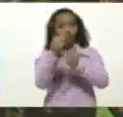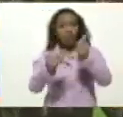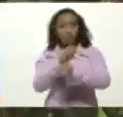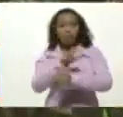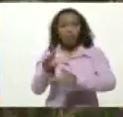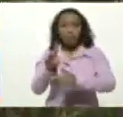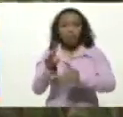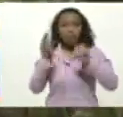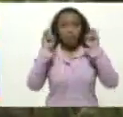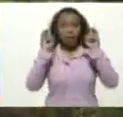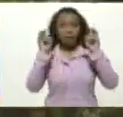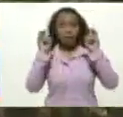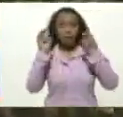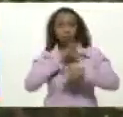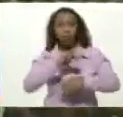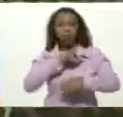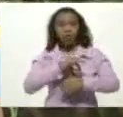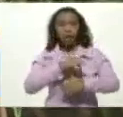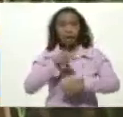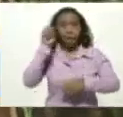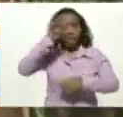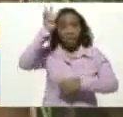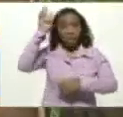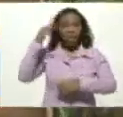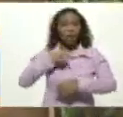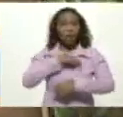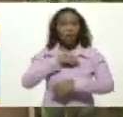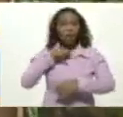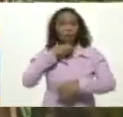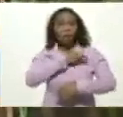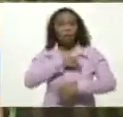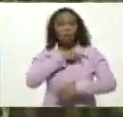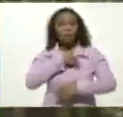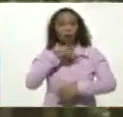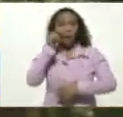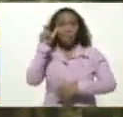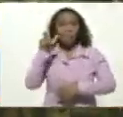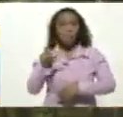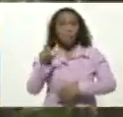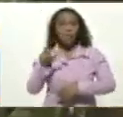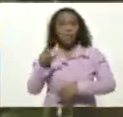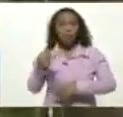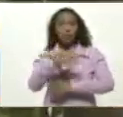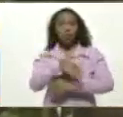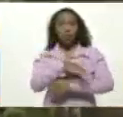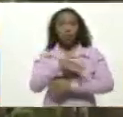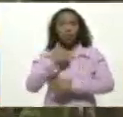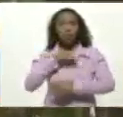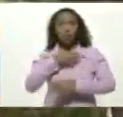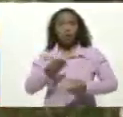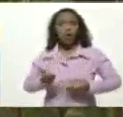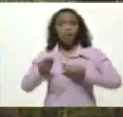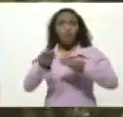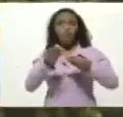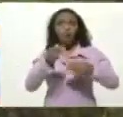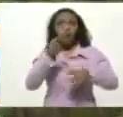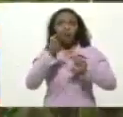social, Merwin Maldonado, y nuestro ministro para el ecosocialismo, Josué Lorca, donde estamos entregando a nivel